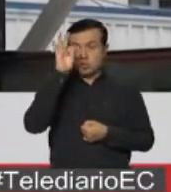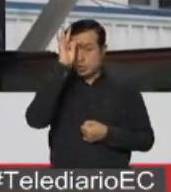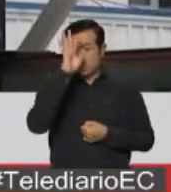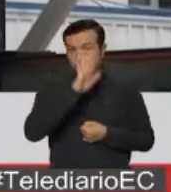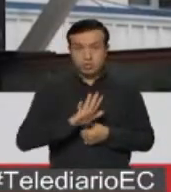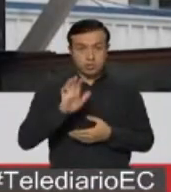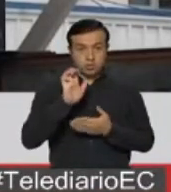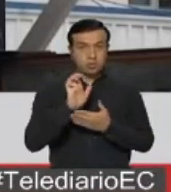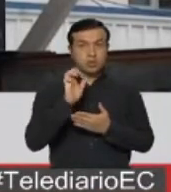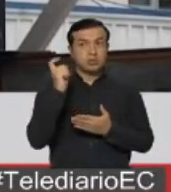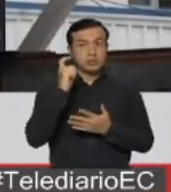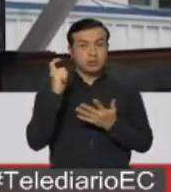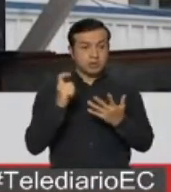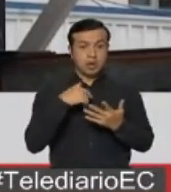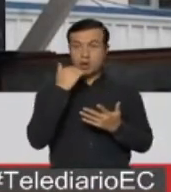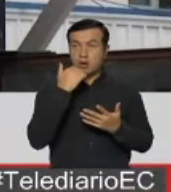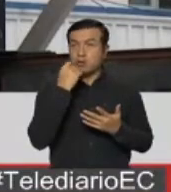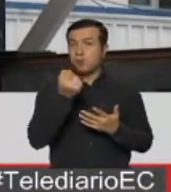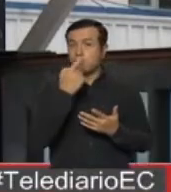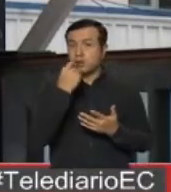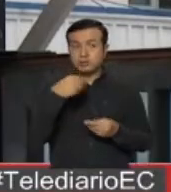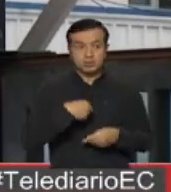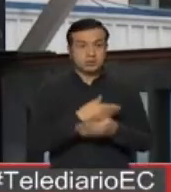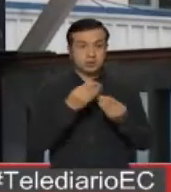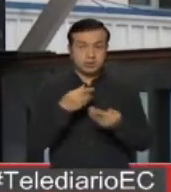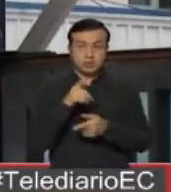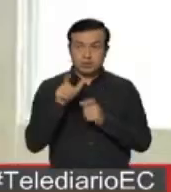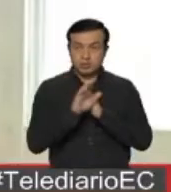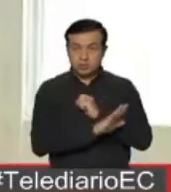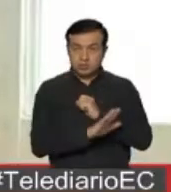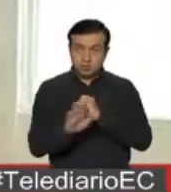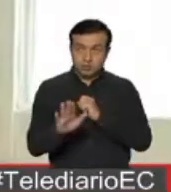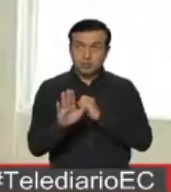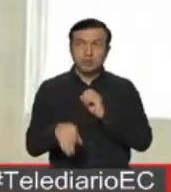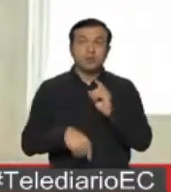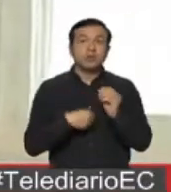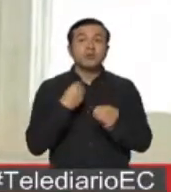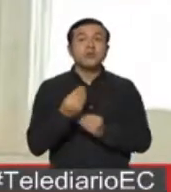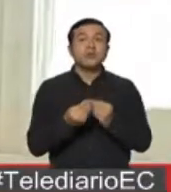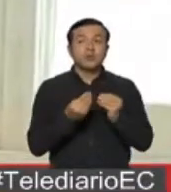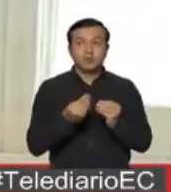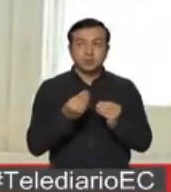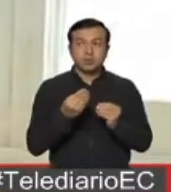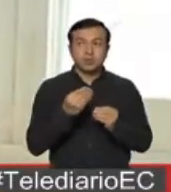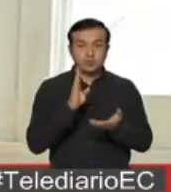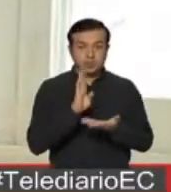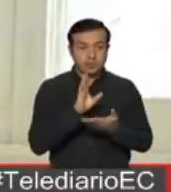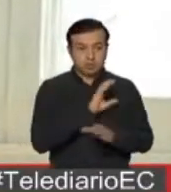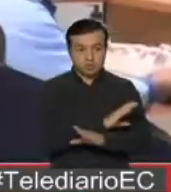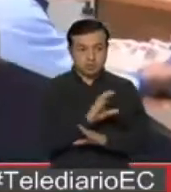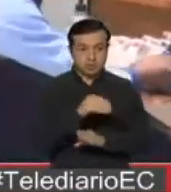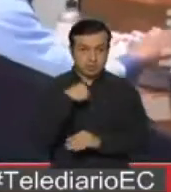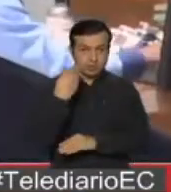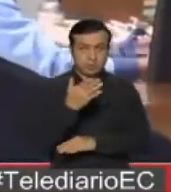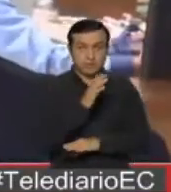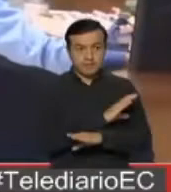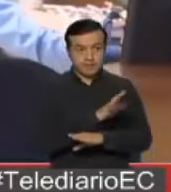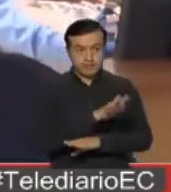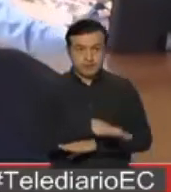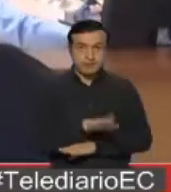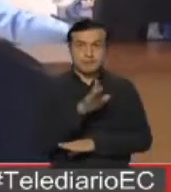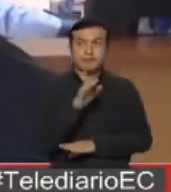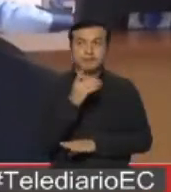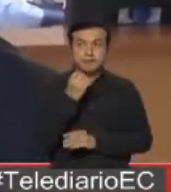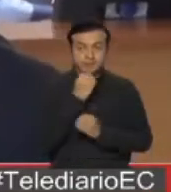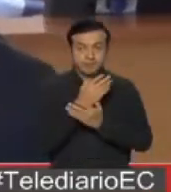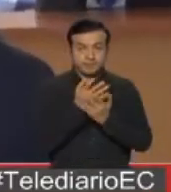eventualmente, de requerirse los envíos de medicina para acercar al usuario, se remitirá al Seguro Social Campesino, añadió el presidente del directorio del IES,